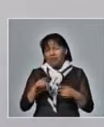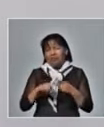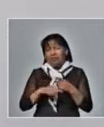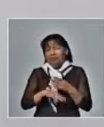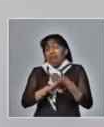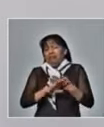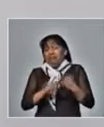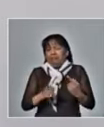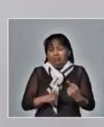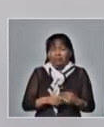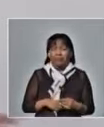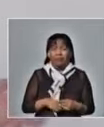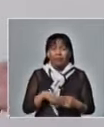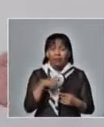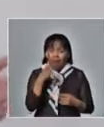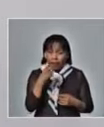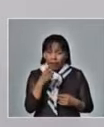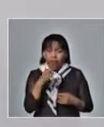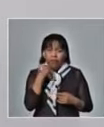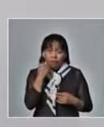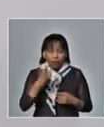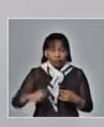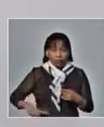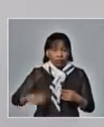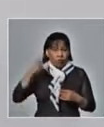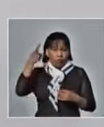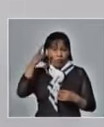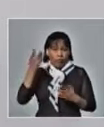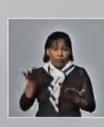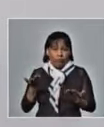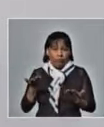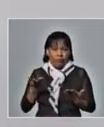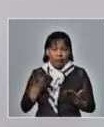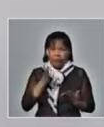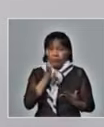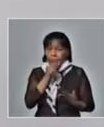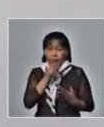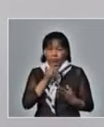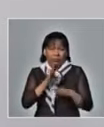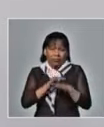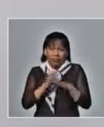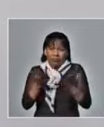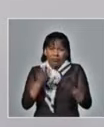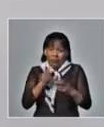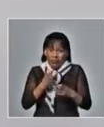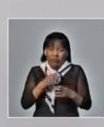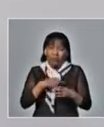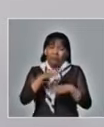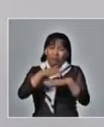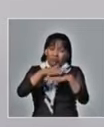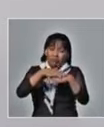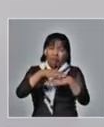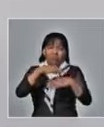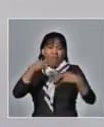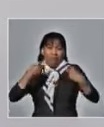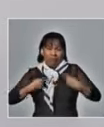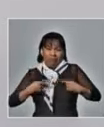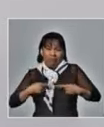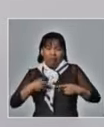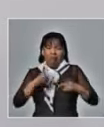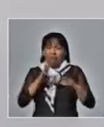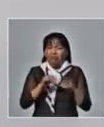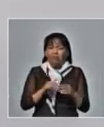compite. Eso es, así es como quieren gobernar Puebla, y no lo podemos permitir. Por eso yo hago un llamado a que la gente no desperdicie su